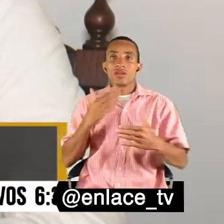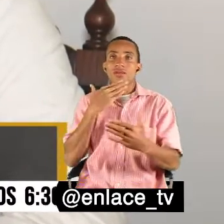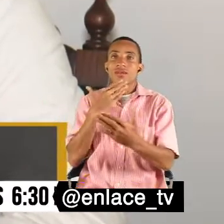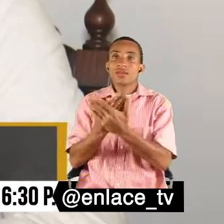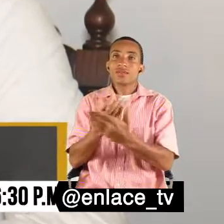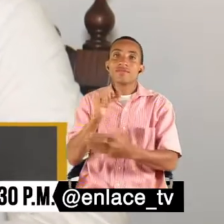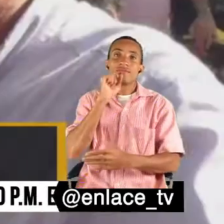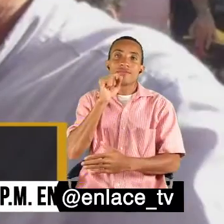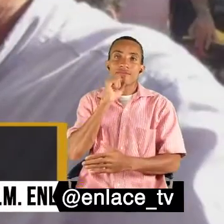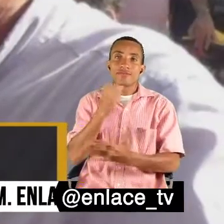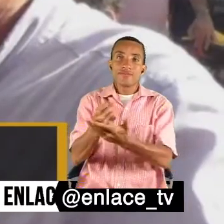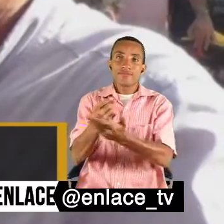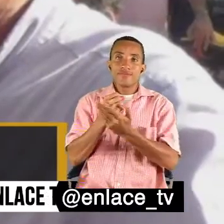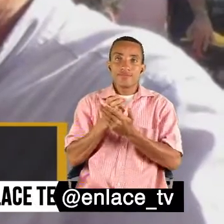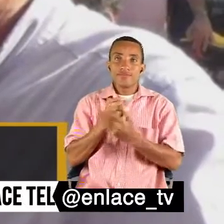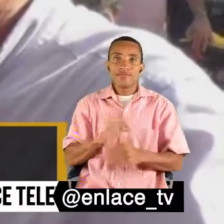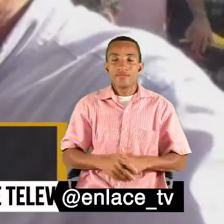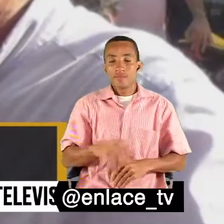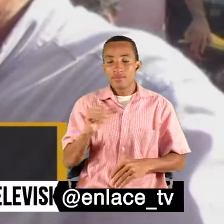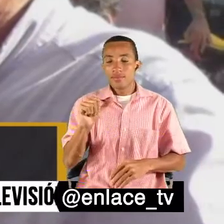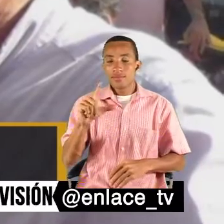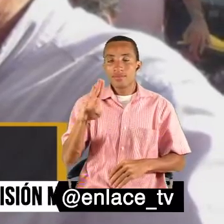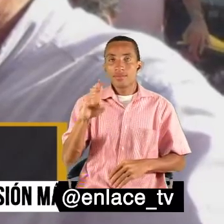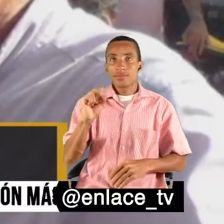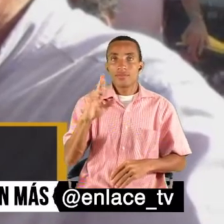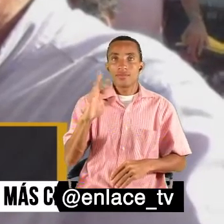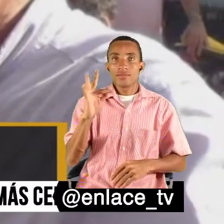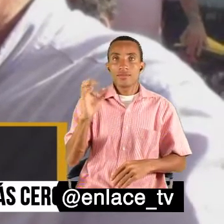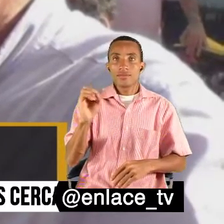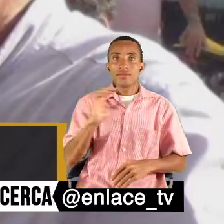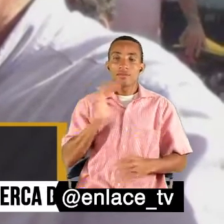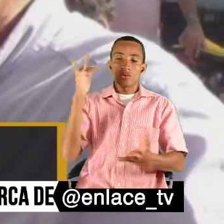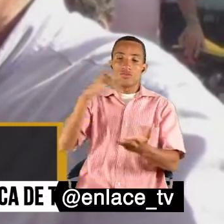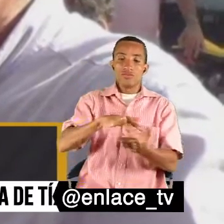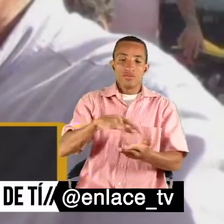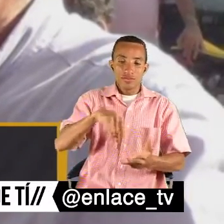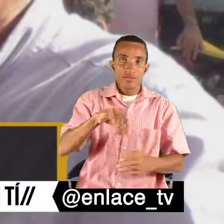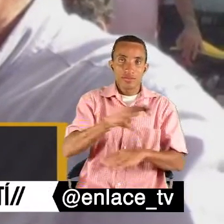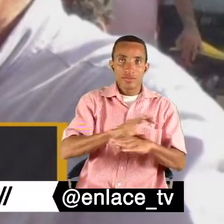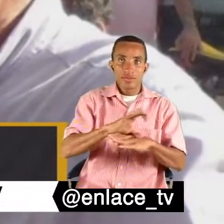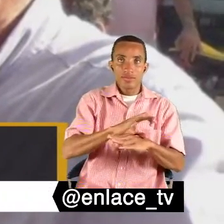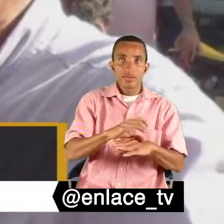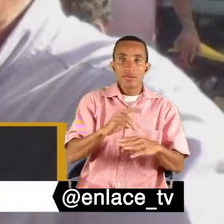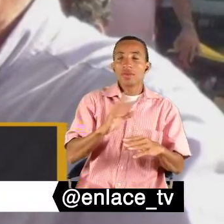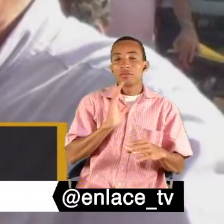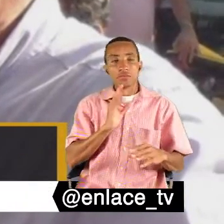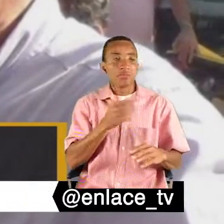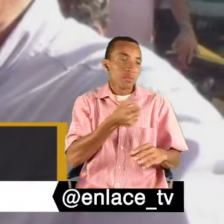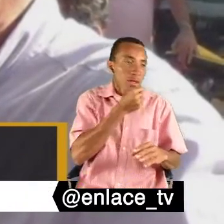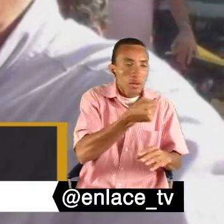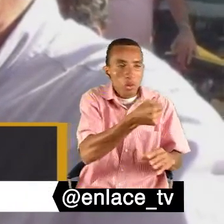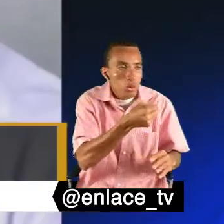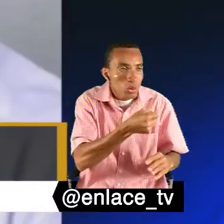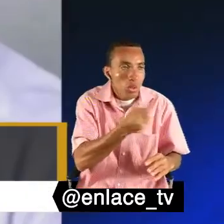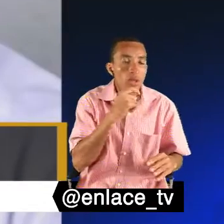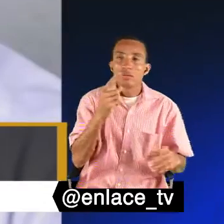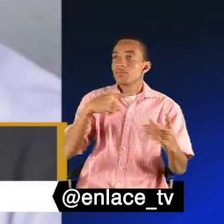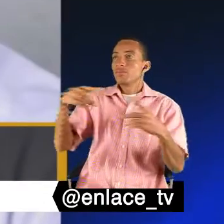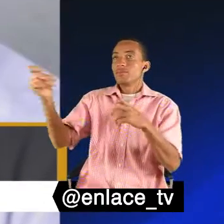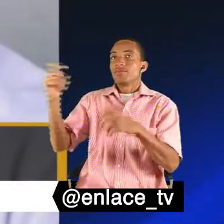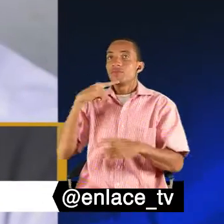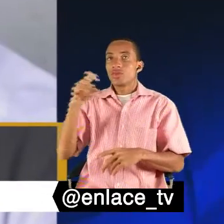barranqueños que nos ayuden en eso. Alberto González tuvo una corta visita a la ciudad y luego de atender a Enlace Noticias regresó a Bucaramanga para estar más cerca de su más